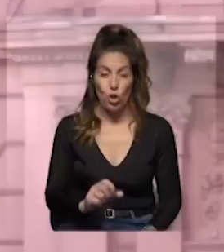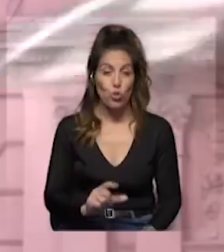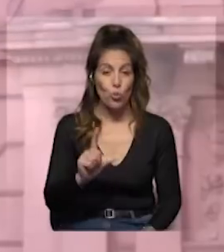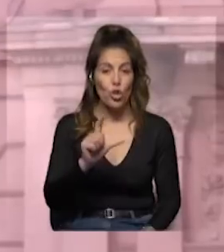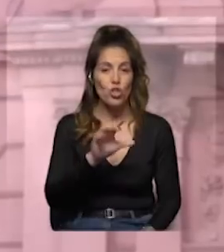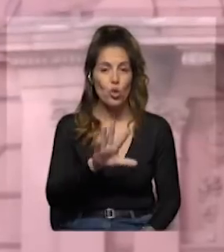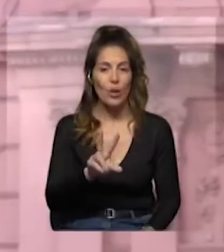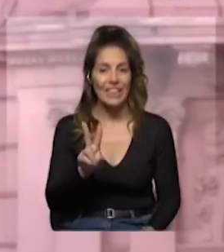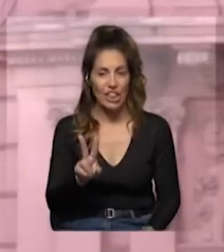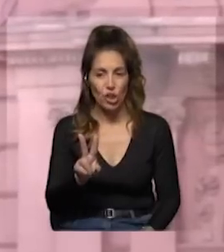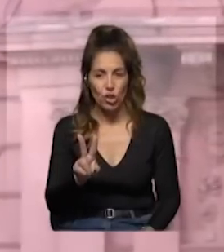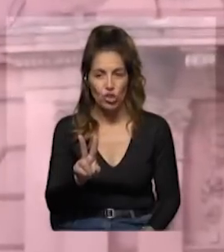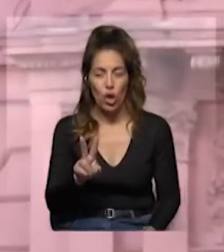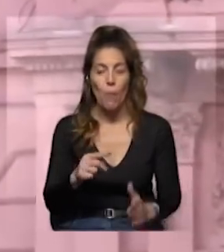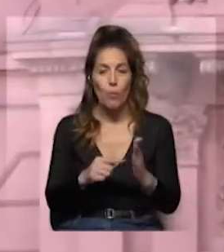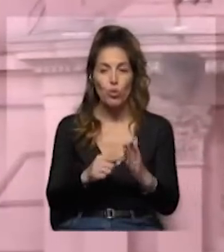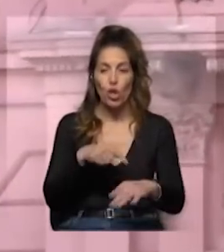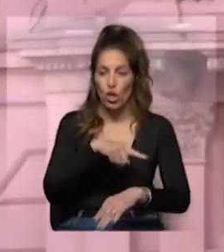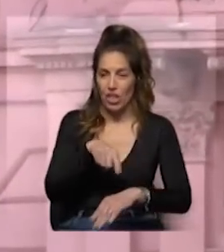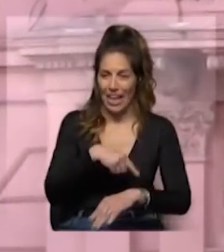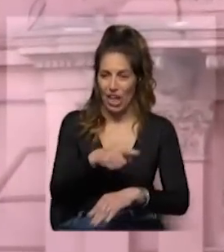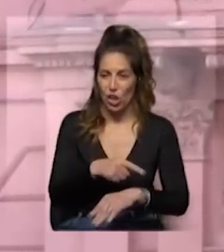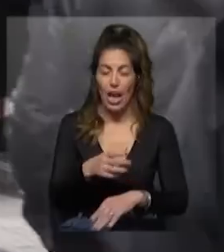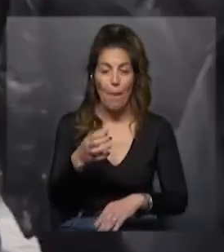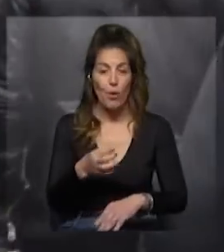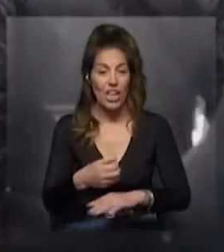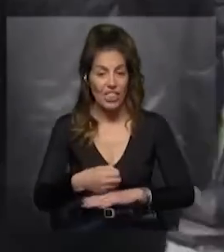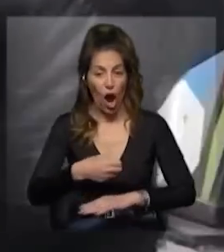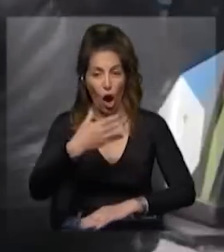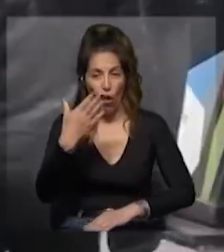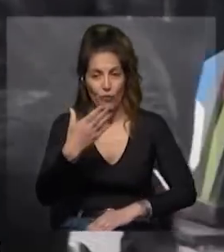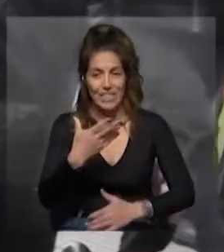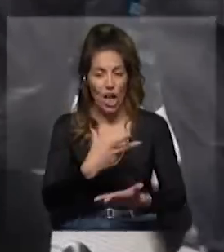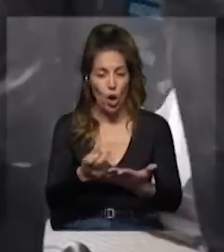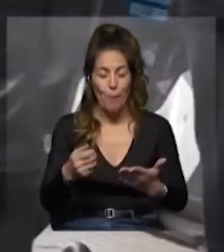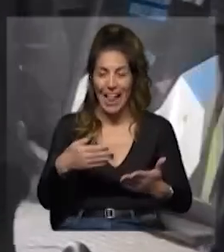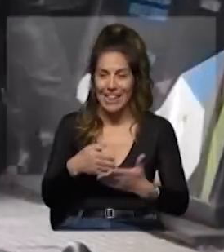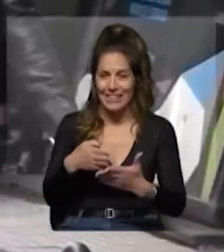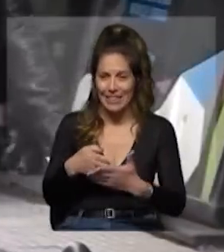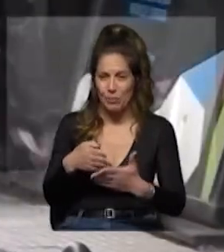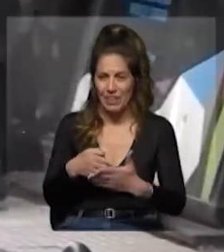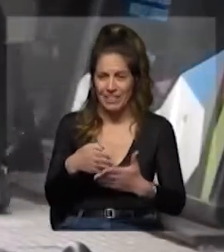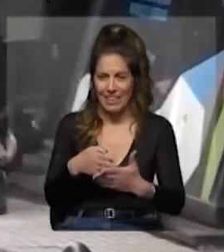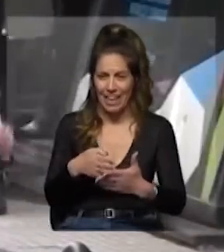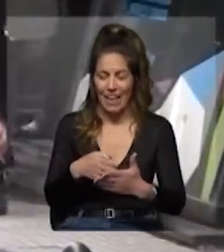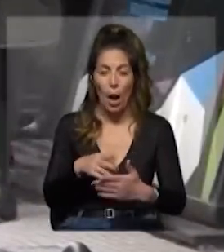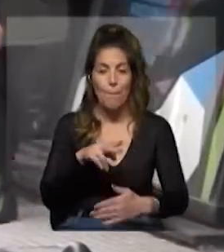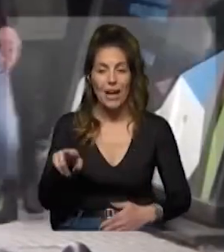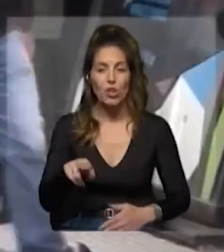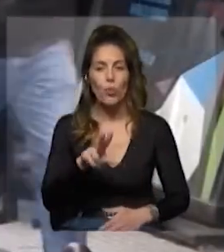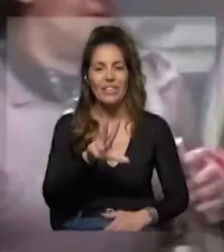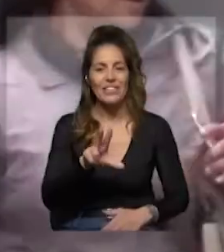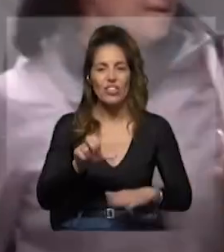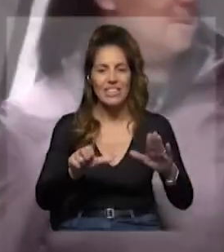52 unidades en cuestión de horas en tanto la moneda oficial cuya compra está limitada por el cepo cambiario se mantuvo en